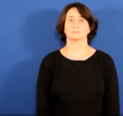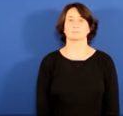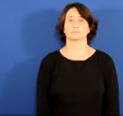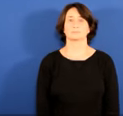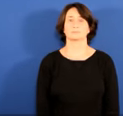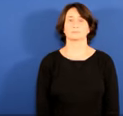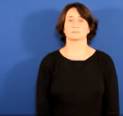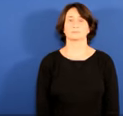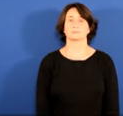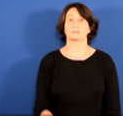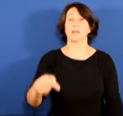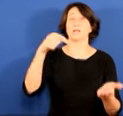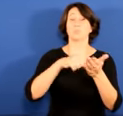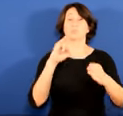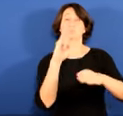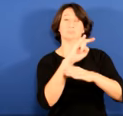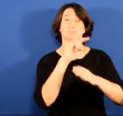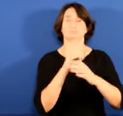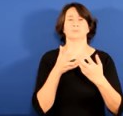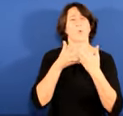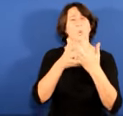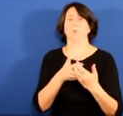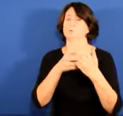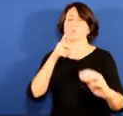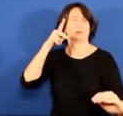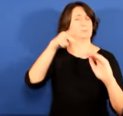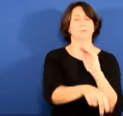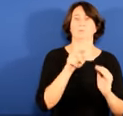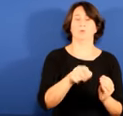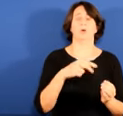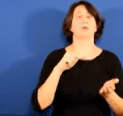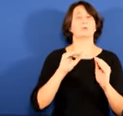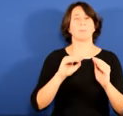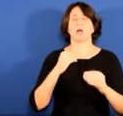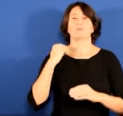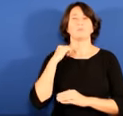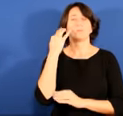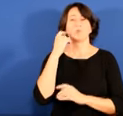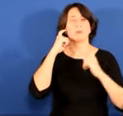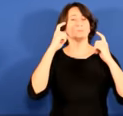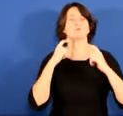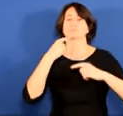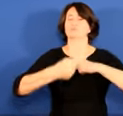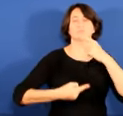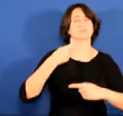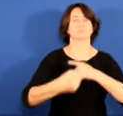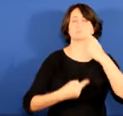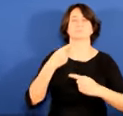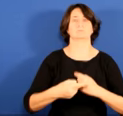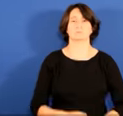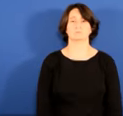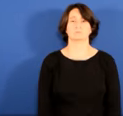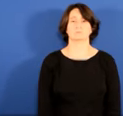revocación. La lucha contra el fraude fiscal supone un trabajo continuo para el equipo de inspección de la Hacienda Foral de Vizcaya. En el último